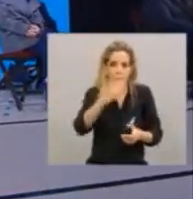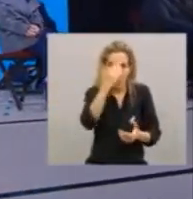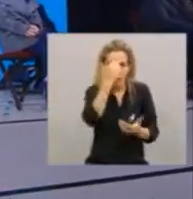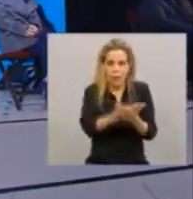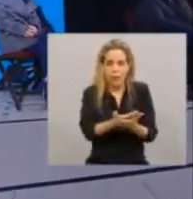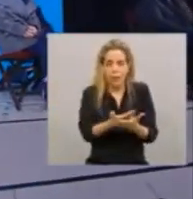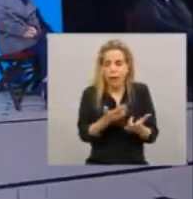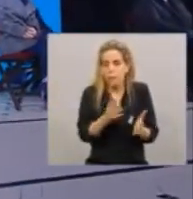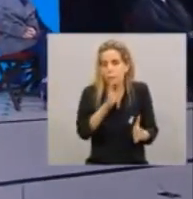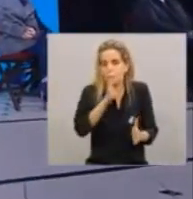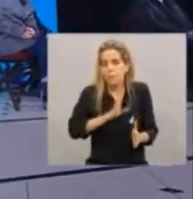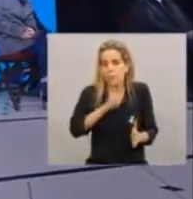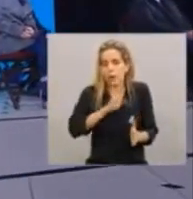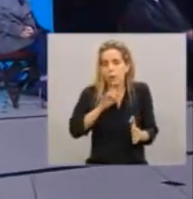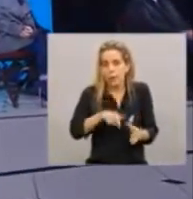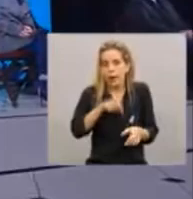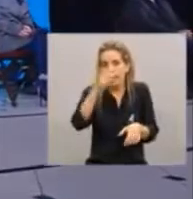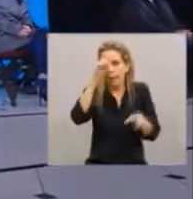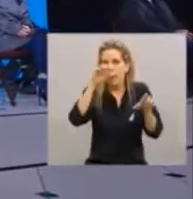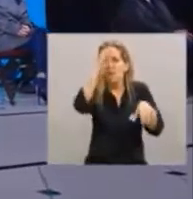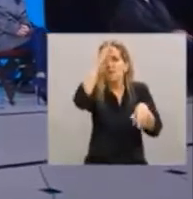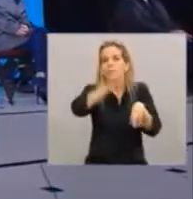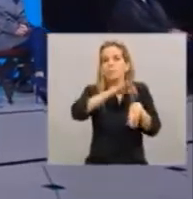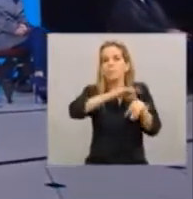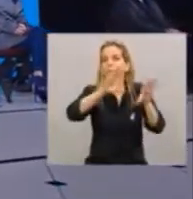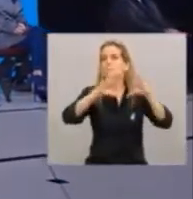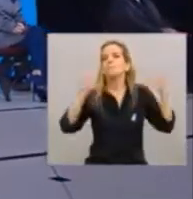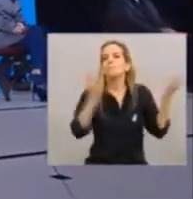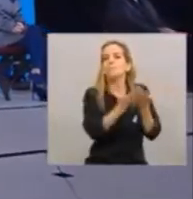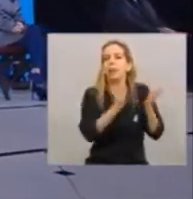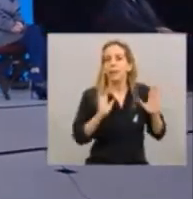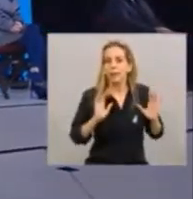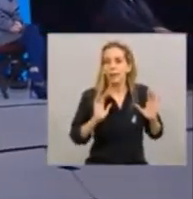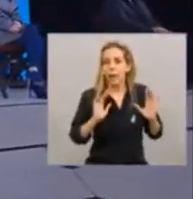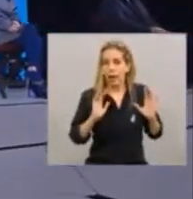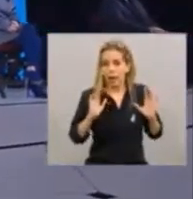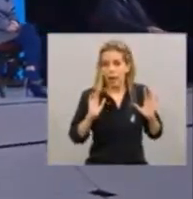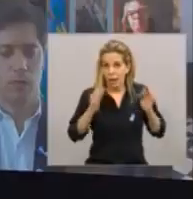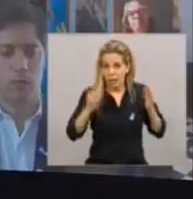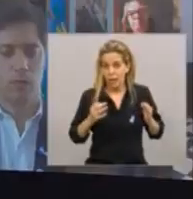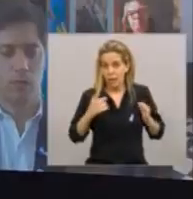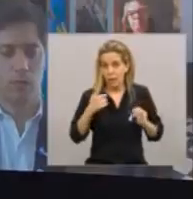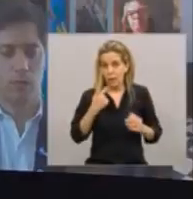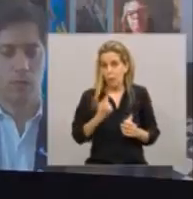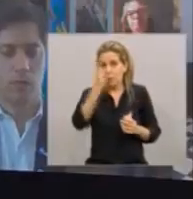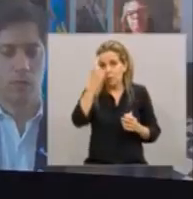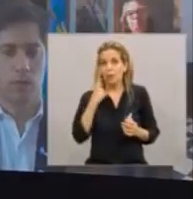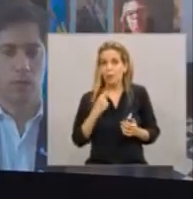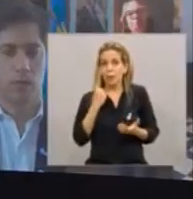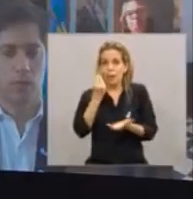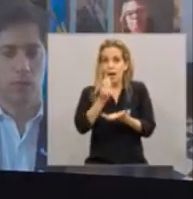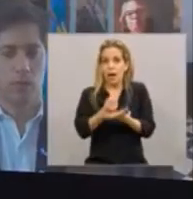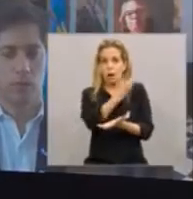pandemia y la verdad es que a siete meses de haber llegado al gobierno